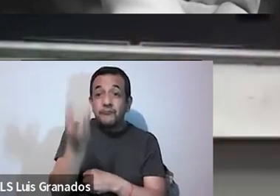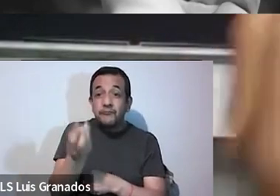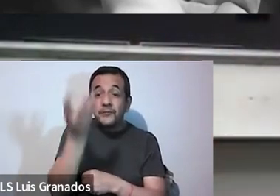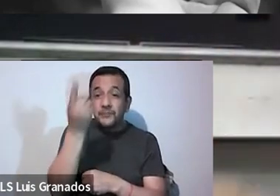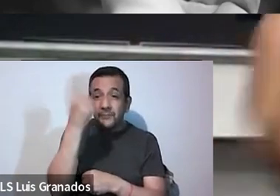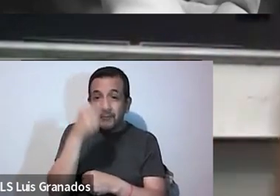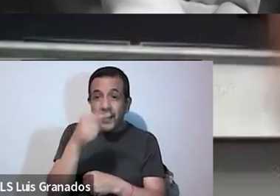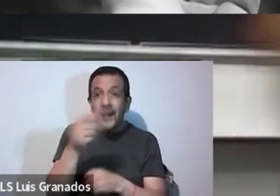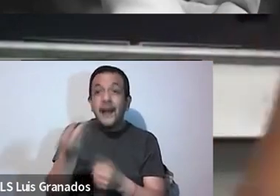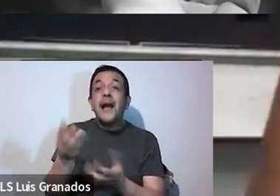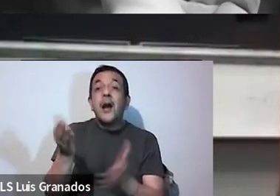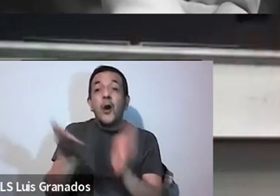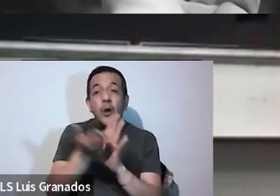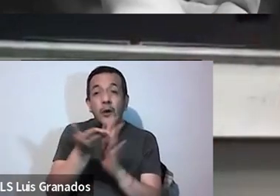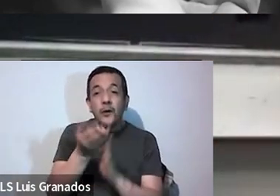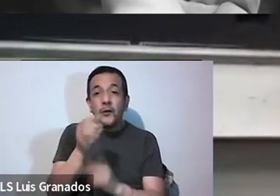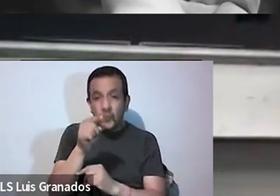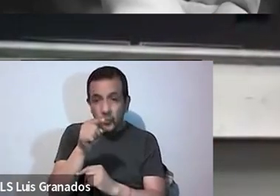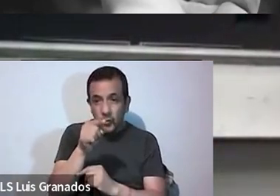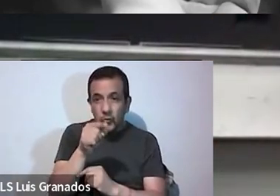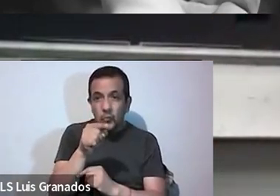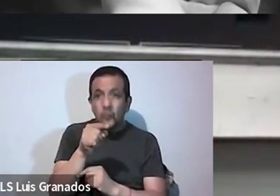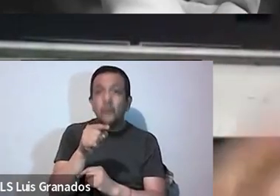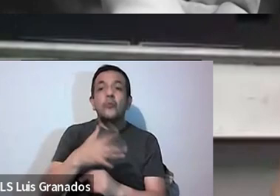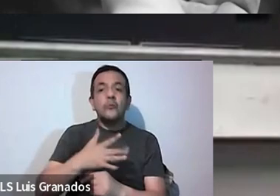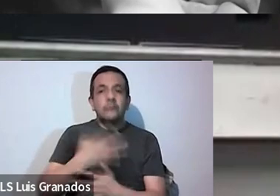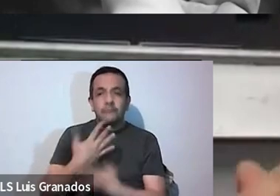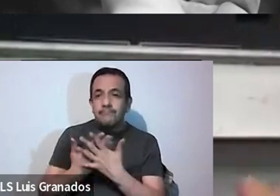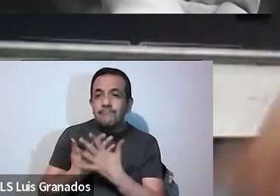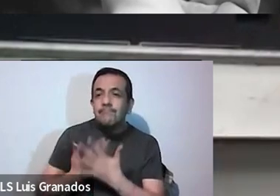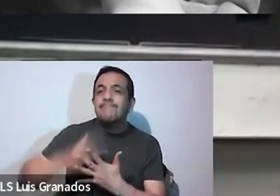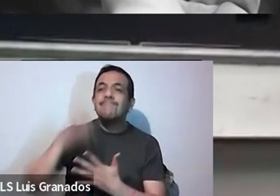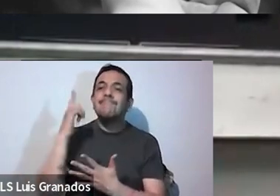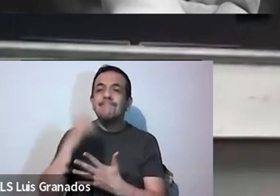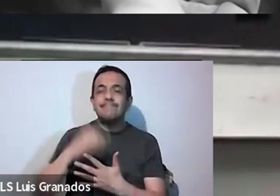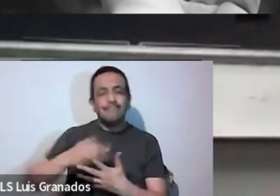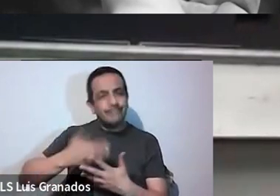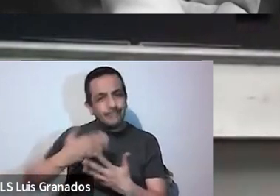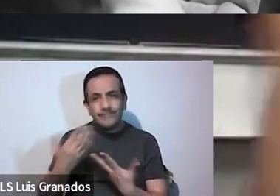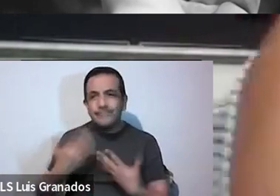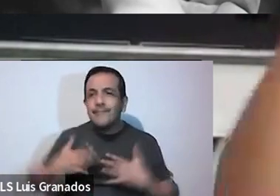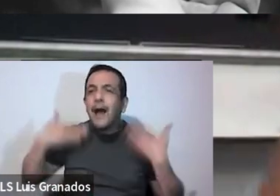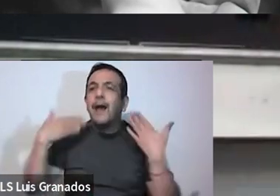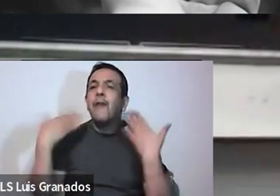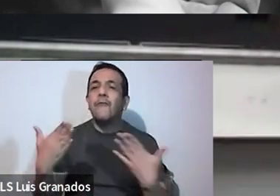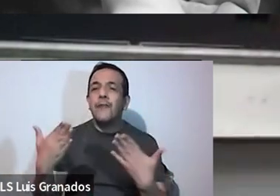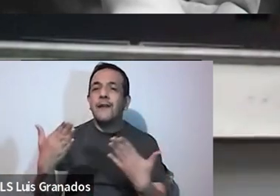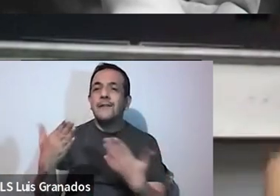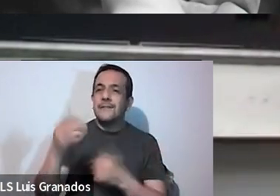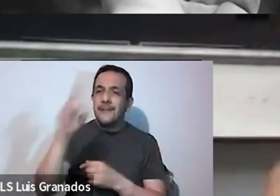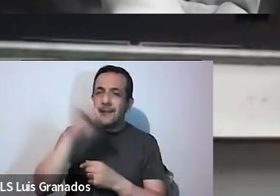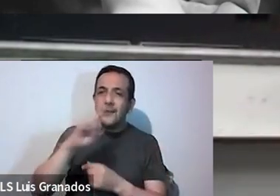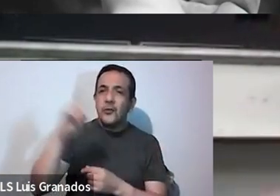edificación. Relánzate con esperanza. Que este retiro y esta noche sea para relanzarte